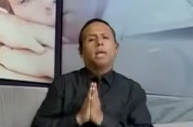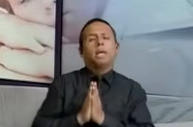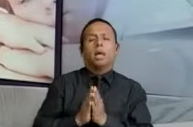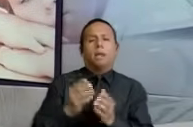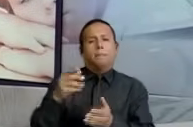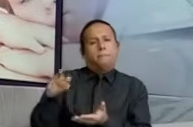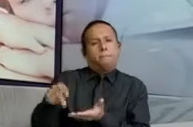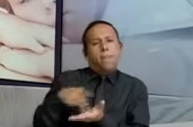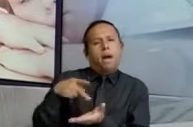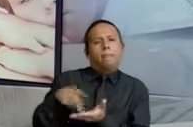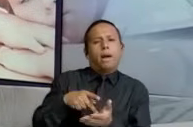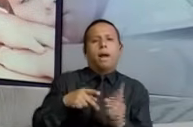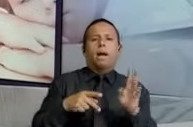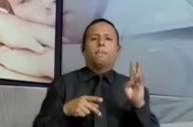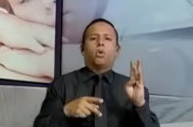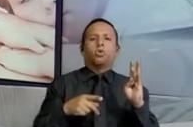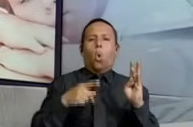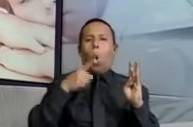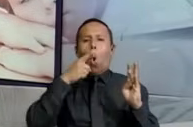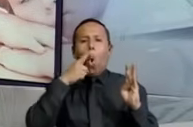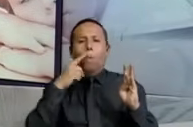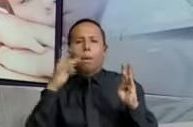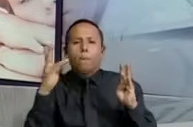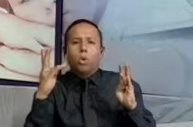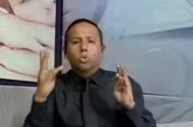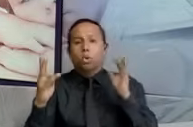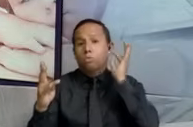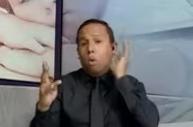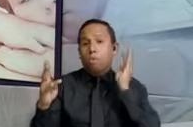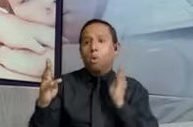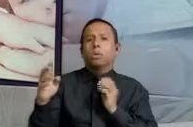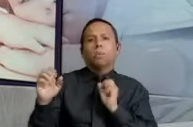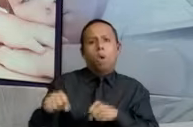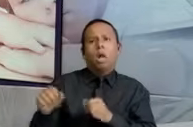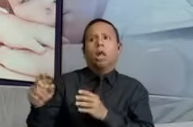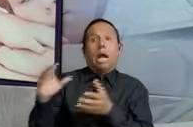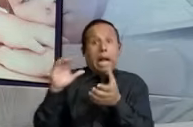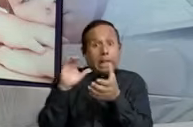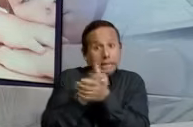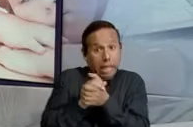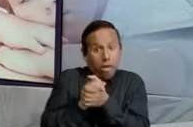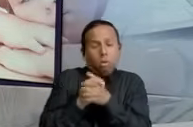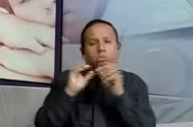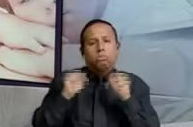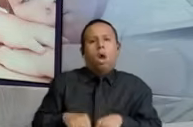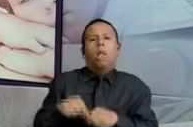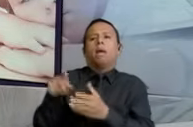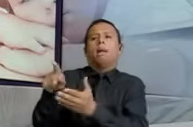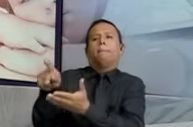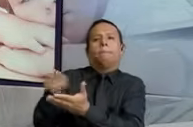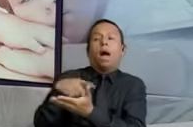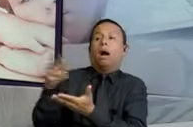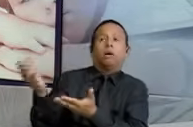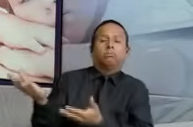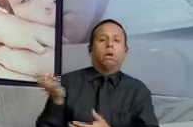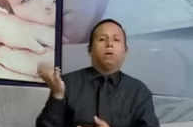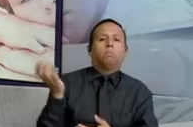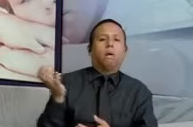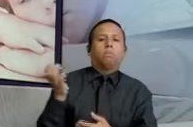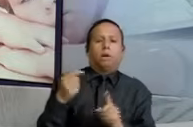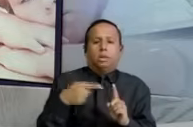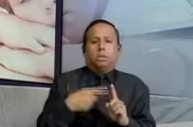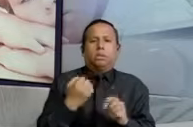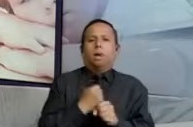de alimentos para cónyuges cuando se tiene un vínculo legal con el conviviente y uno de los dos no cuenta con